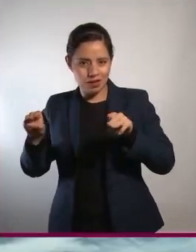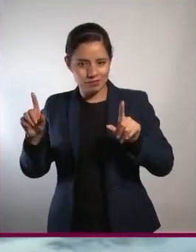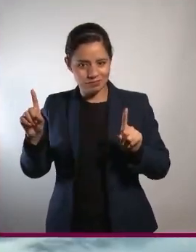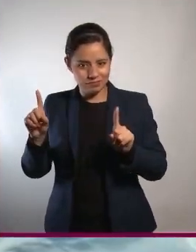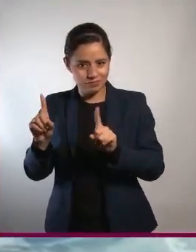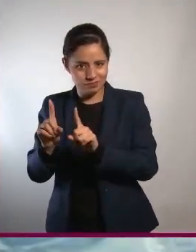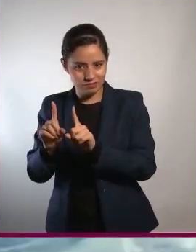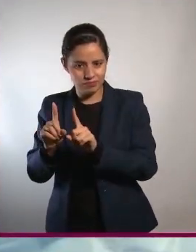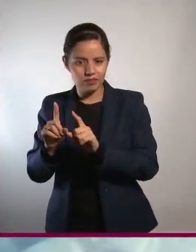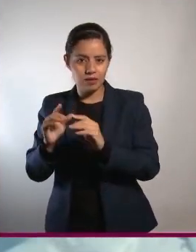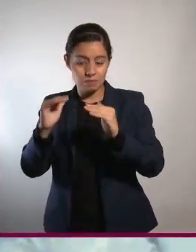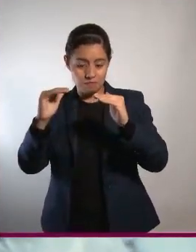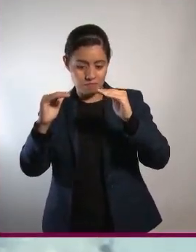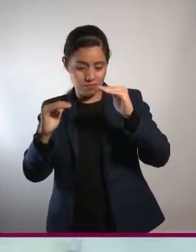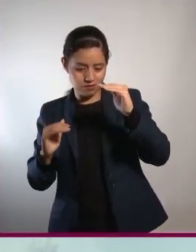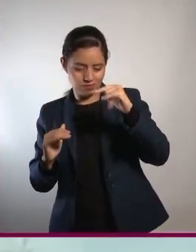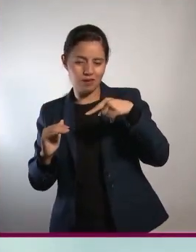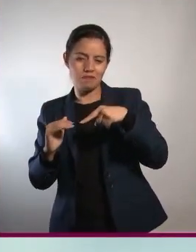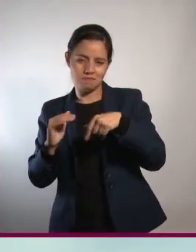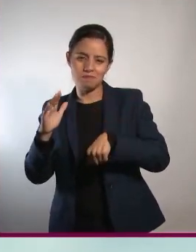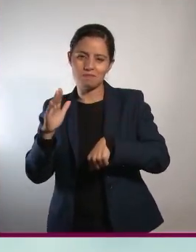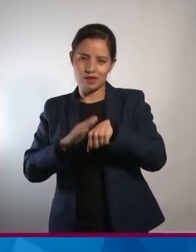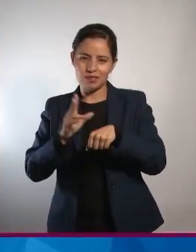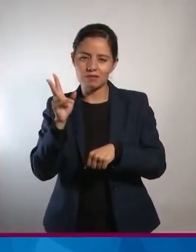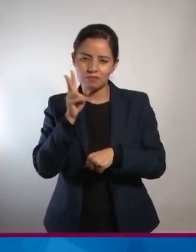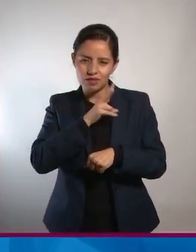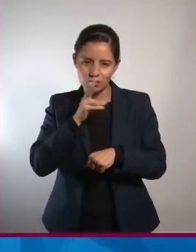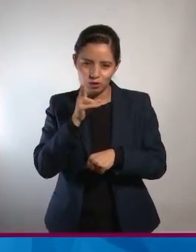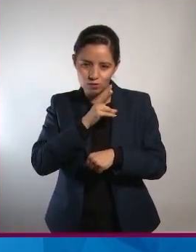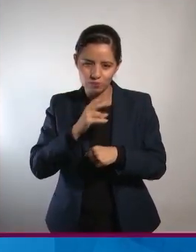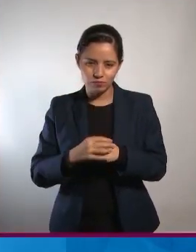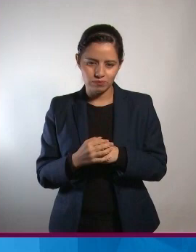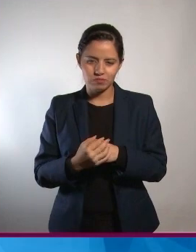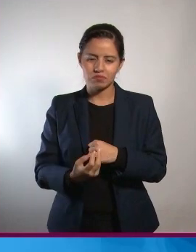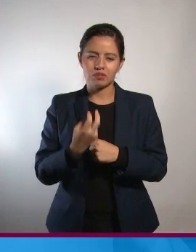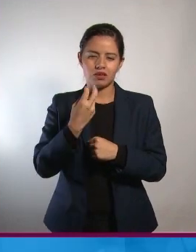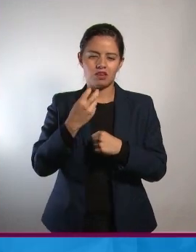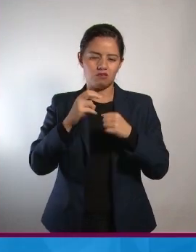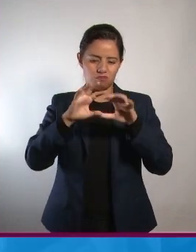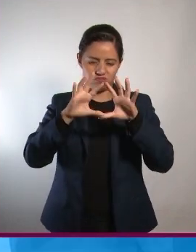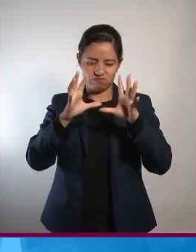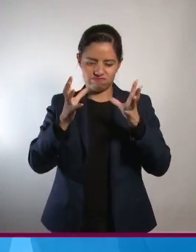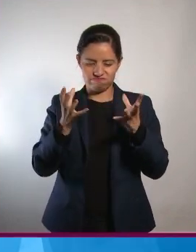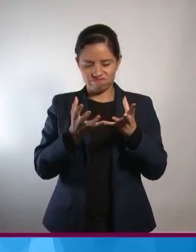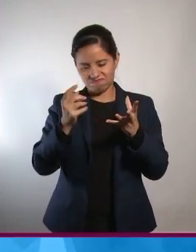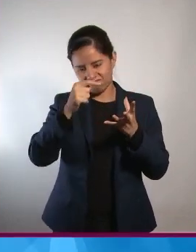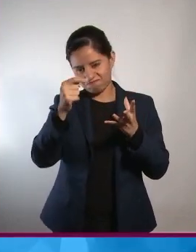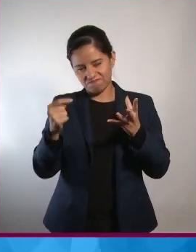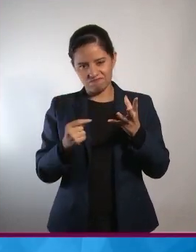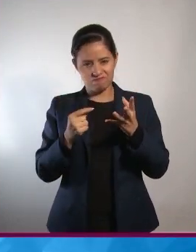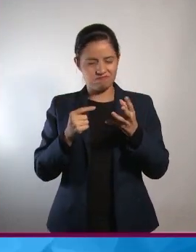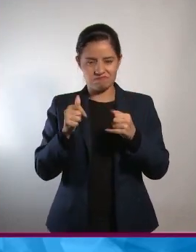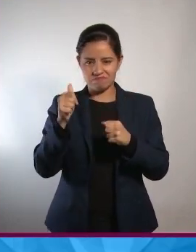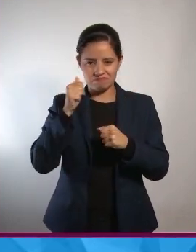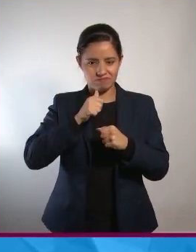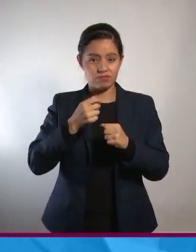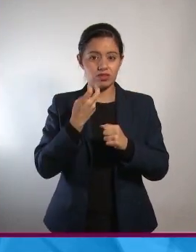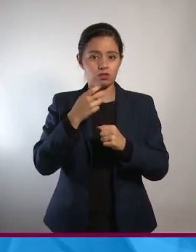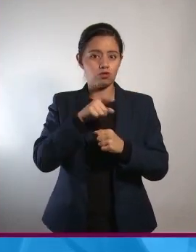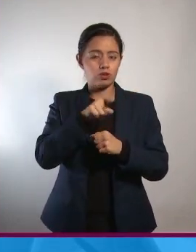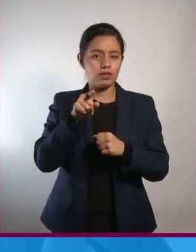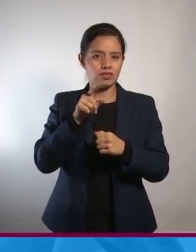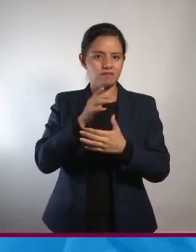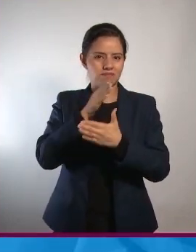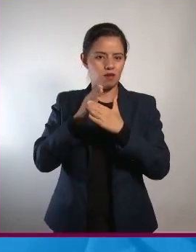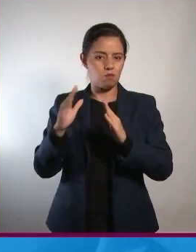Este es un fenómeno físico que ocurre en todas partes del mundo. Por eso, quienes van a escalar al